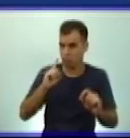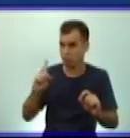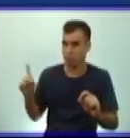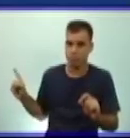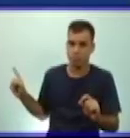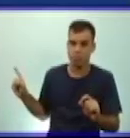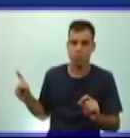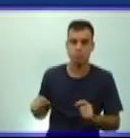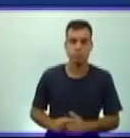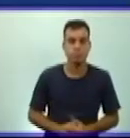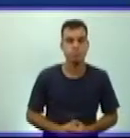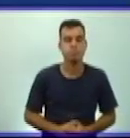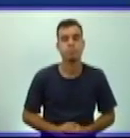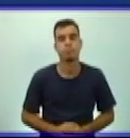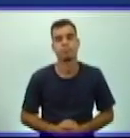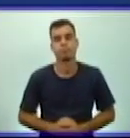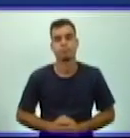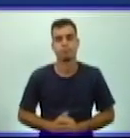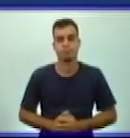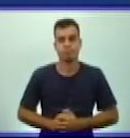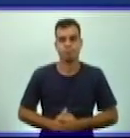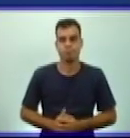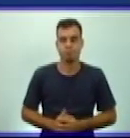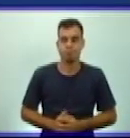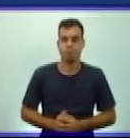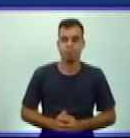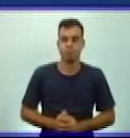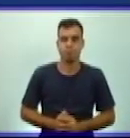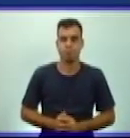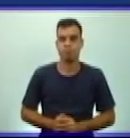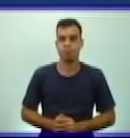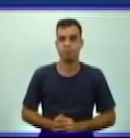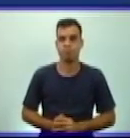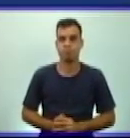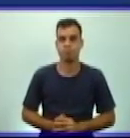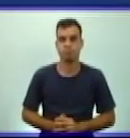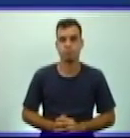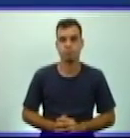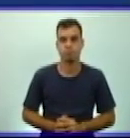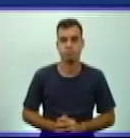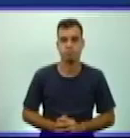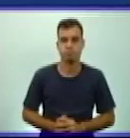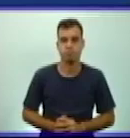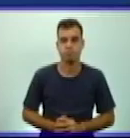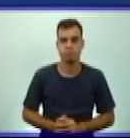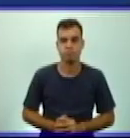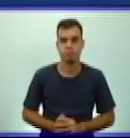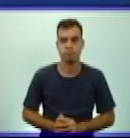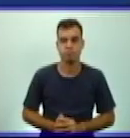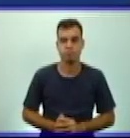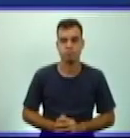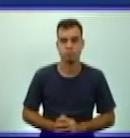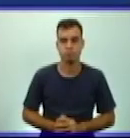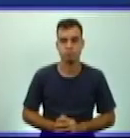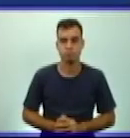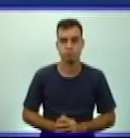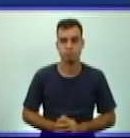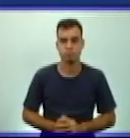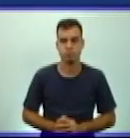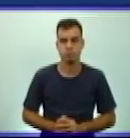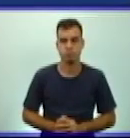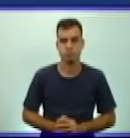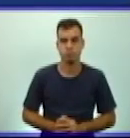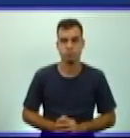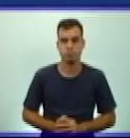el movimiento donde todos los puntos de un sólido que describen arcos de circunferencia igual, de igual amplitud, en